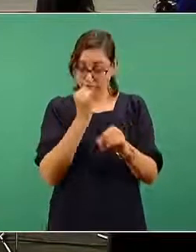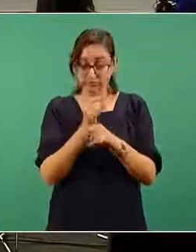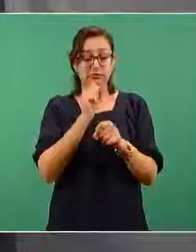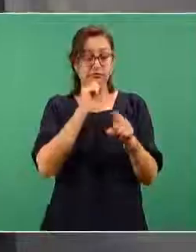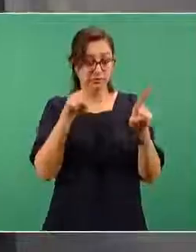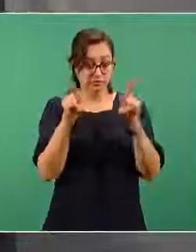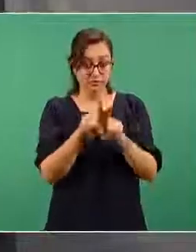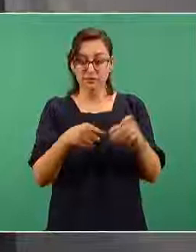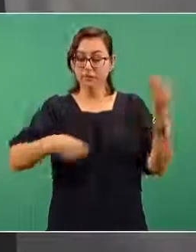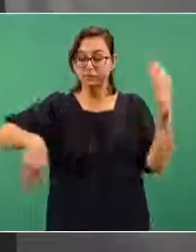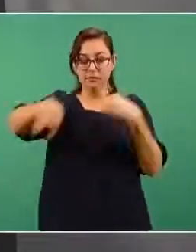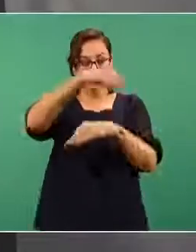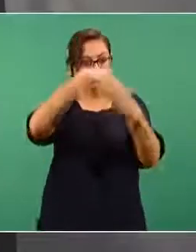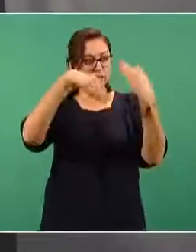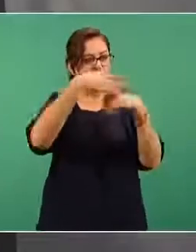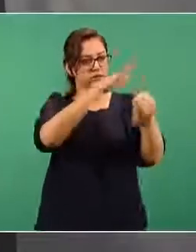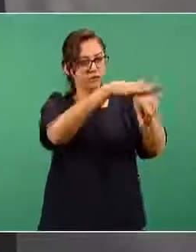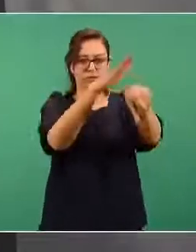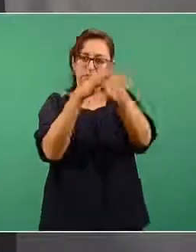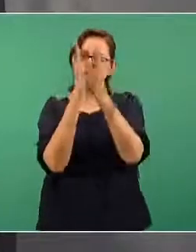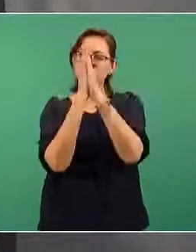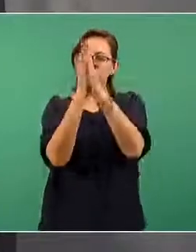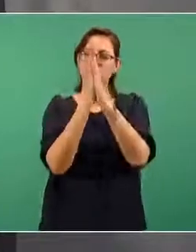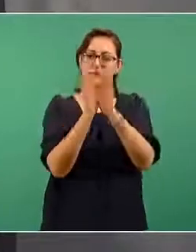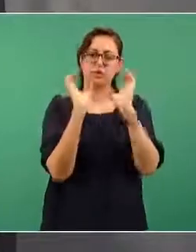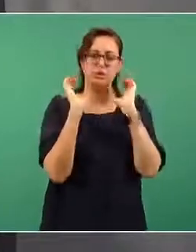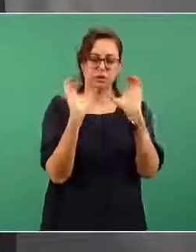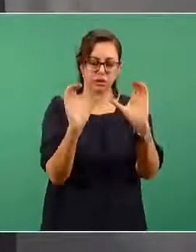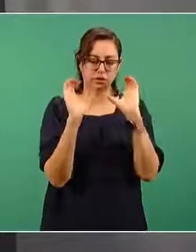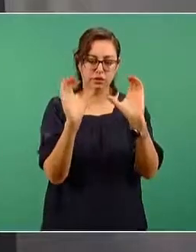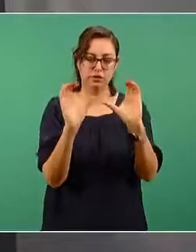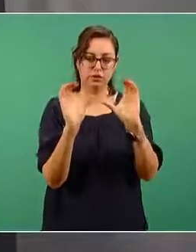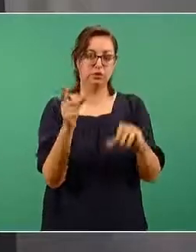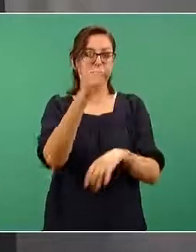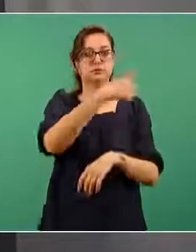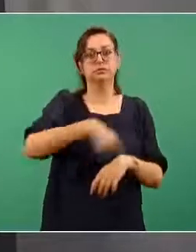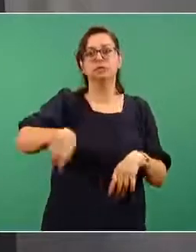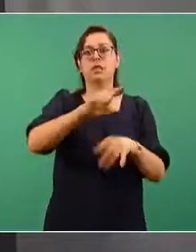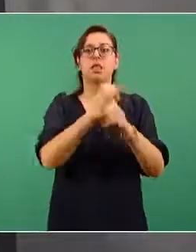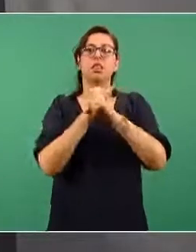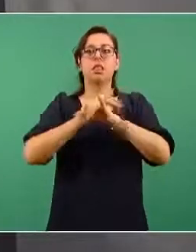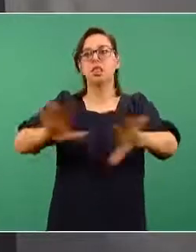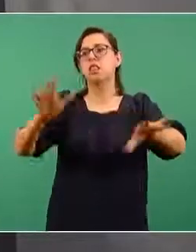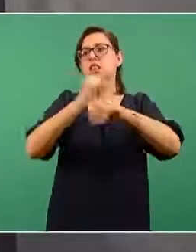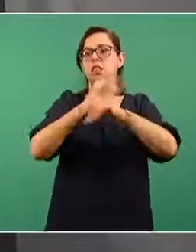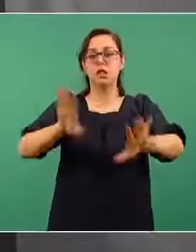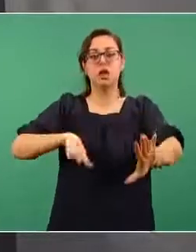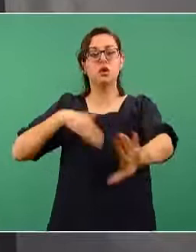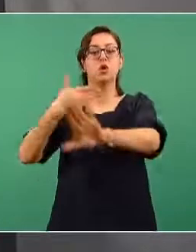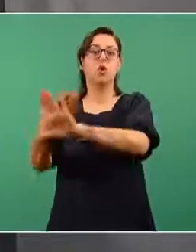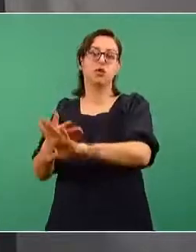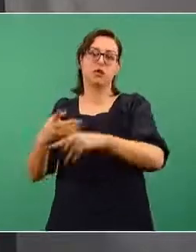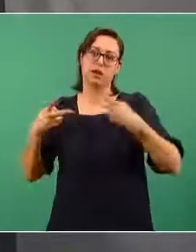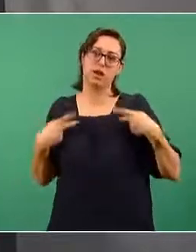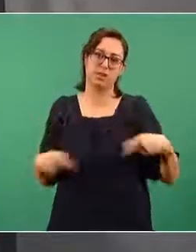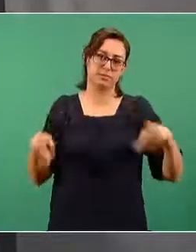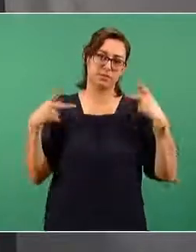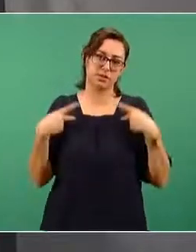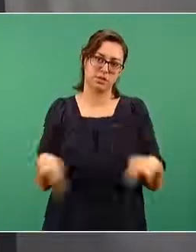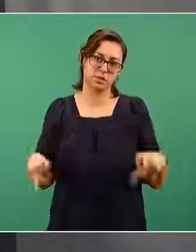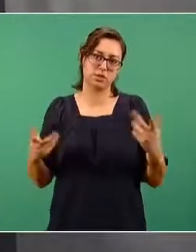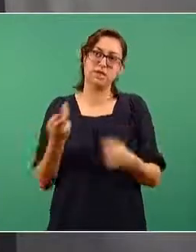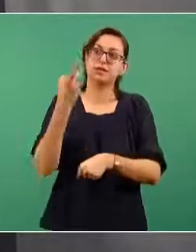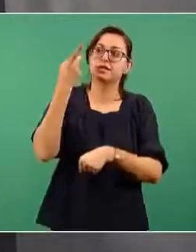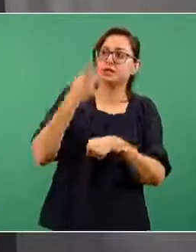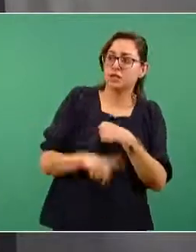mismas, cualquiera, a que tengan mucho cuidado, que no contribuyan a hacerle daño a la salud pública, porque este es un bien